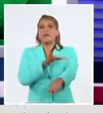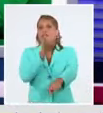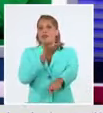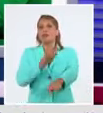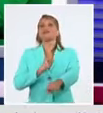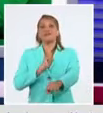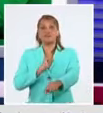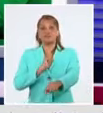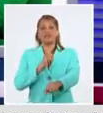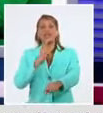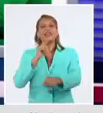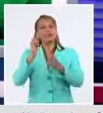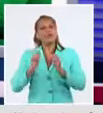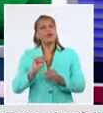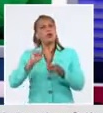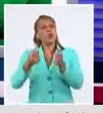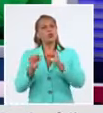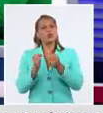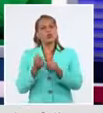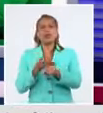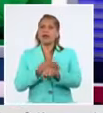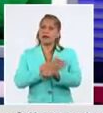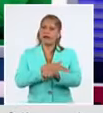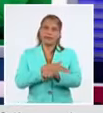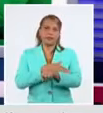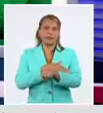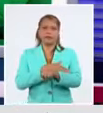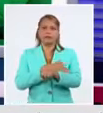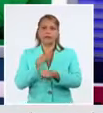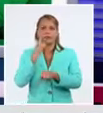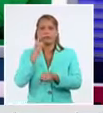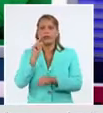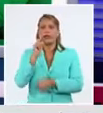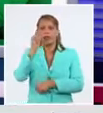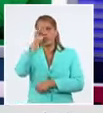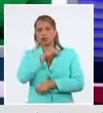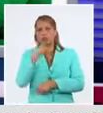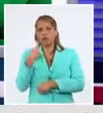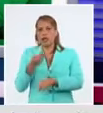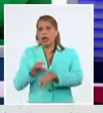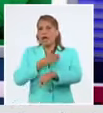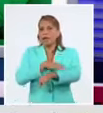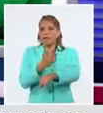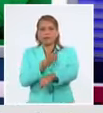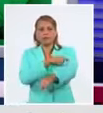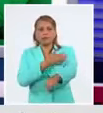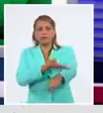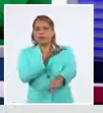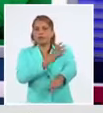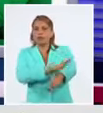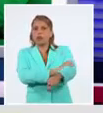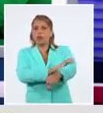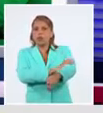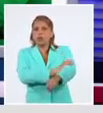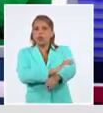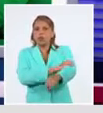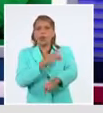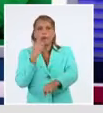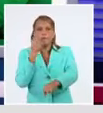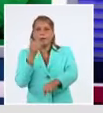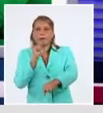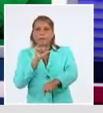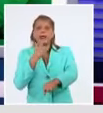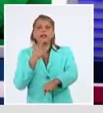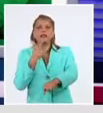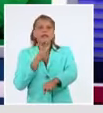que controlar, porque ningún paciente con cifras elevadas de presión se puede vacunar. Y en el caso posterior a